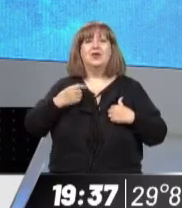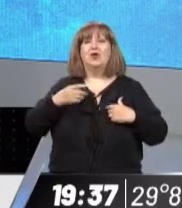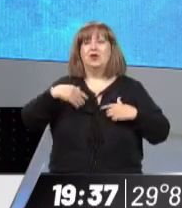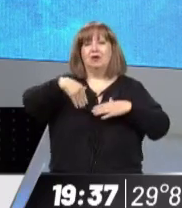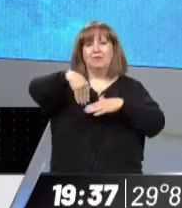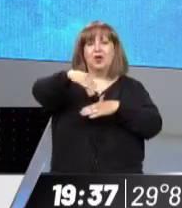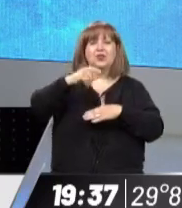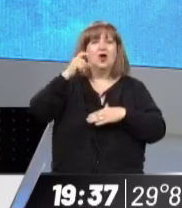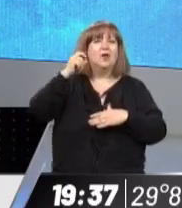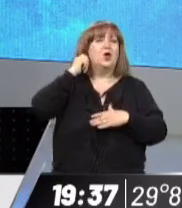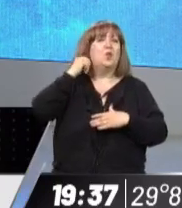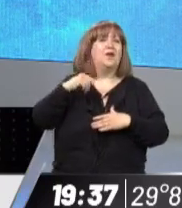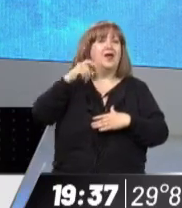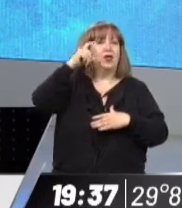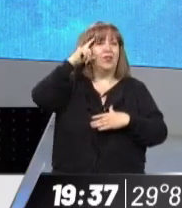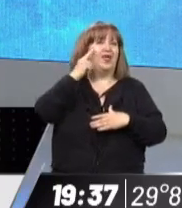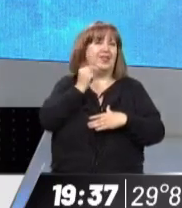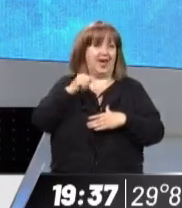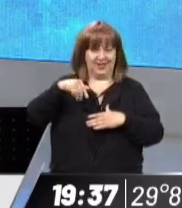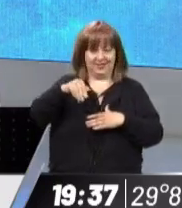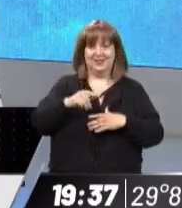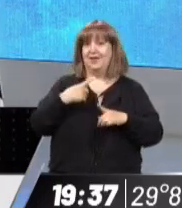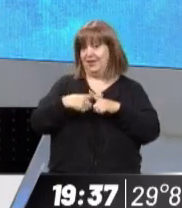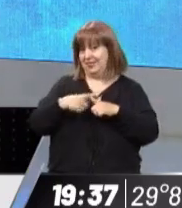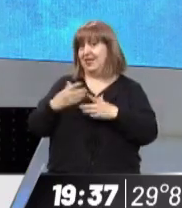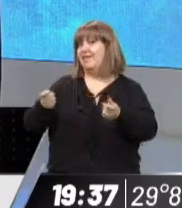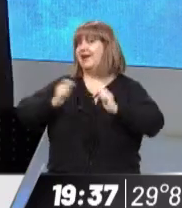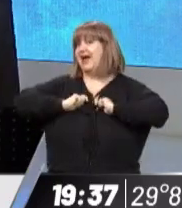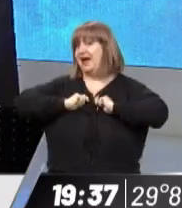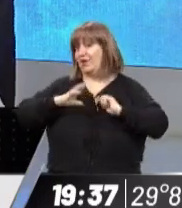un poquito más. Bueno, ya que gran fiesta, gran Gran fiesta, gran al estilo Messi.